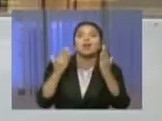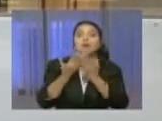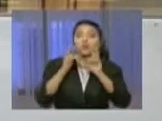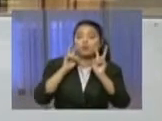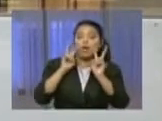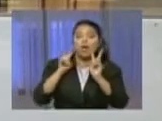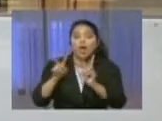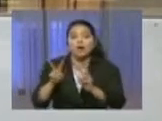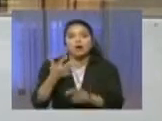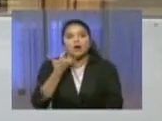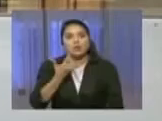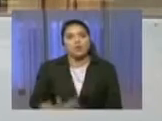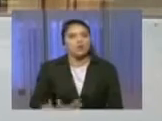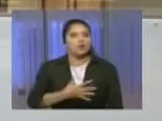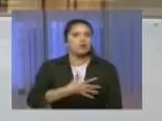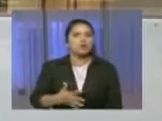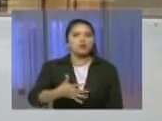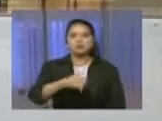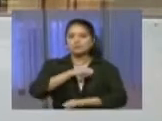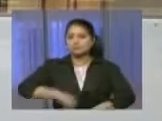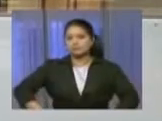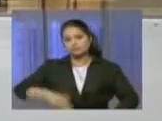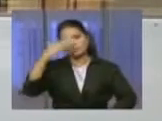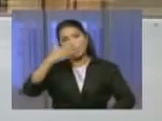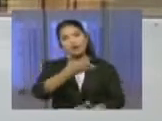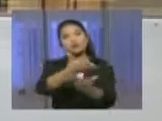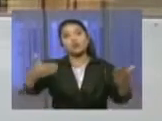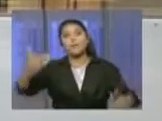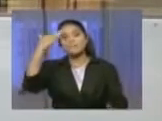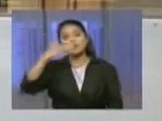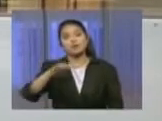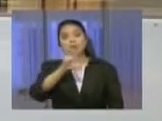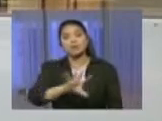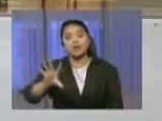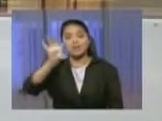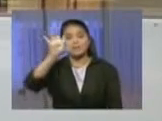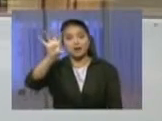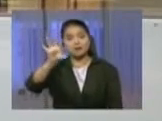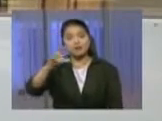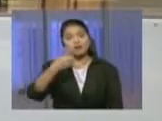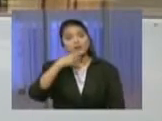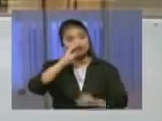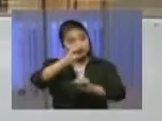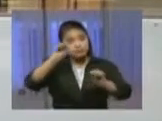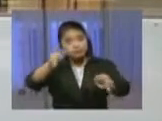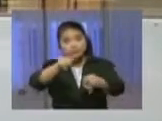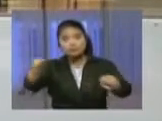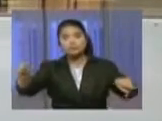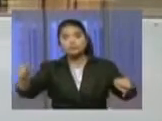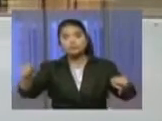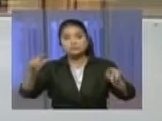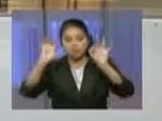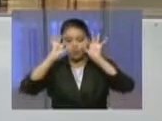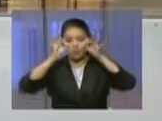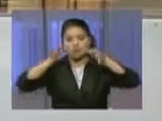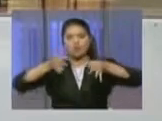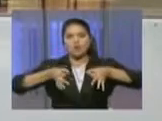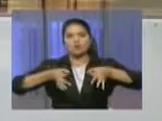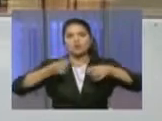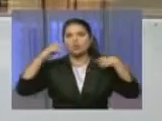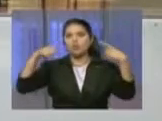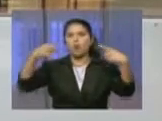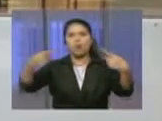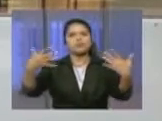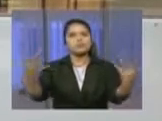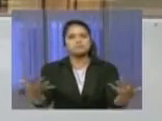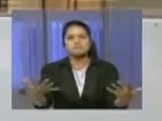Armada nacional bolivariana a todos los militares de la patria les digo veámonos todos los días en el espejo